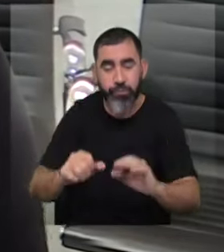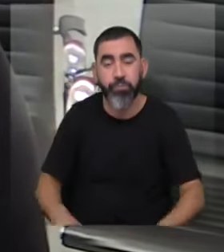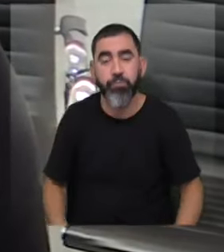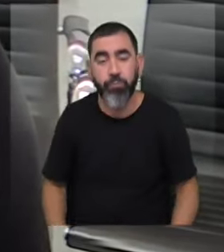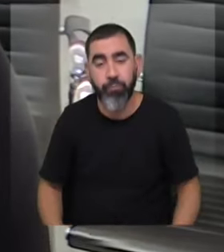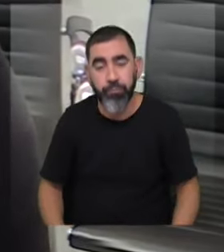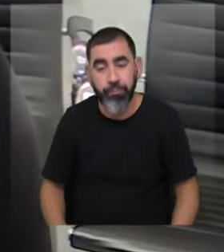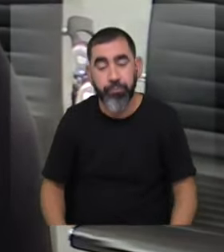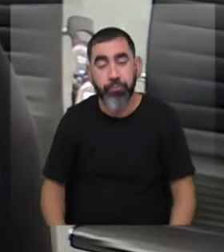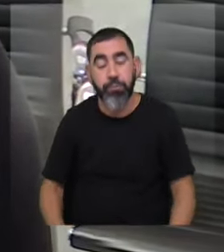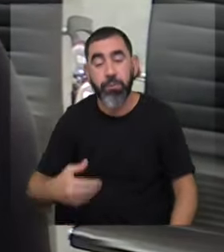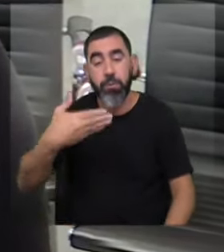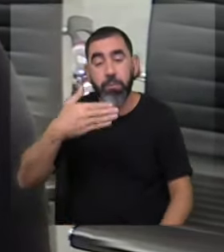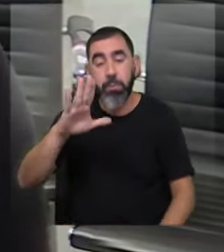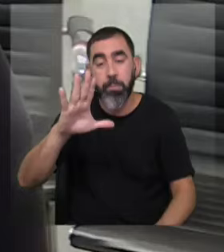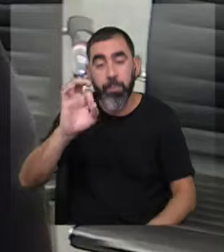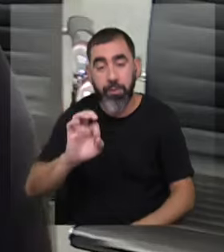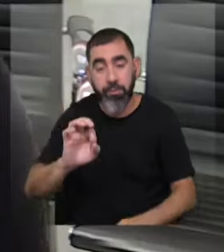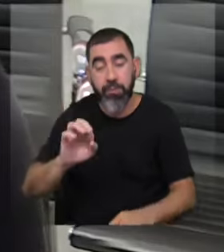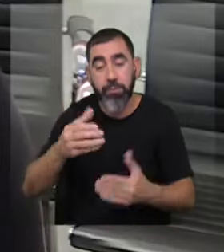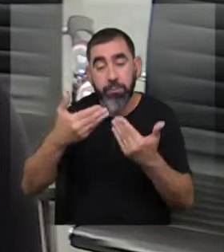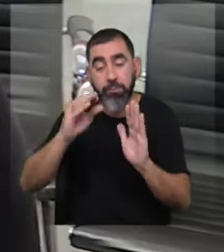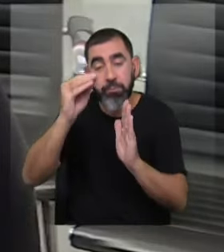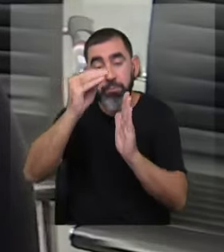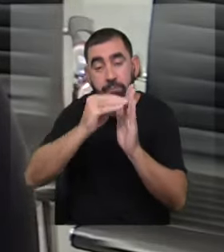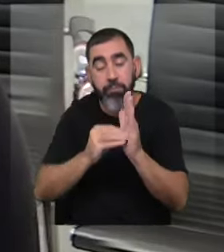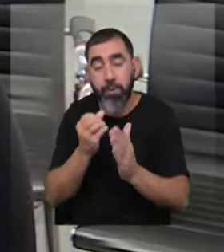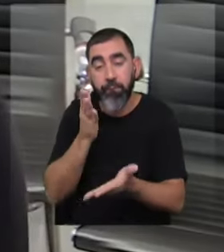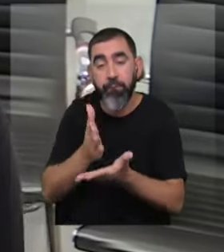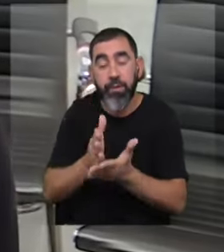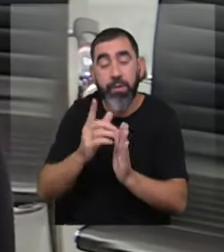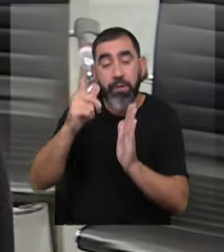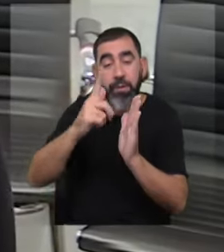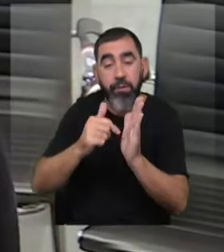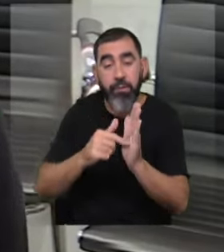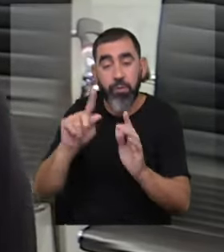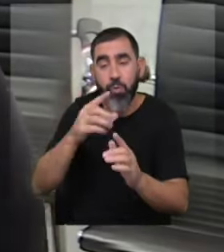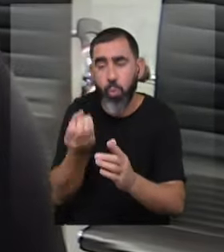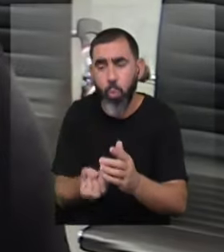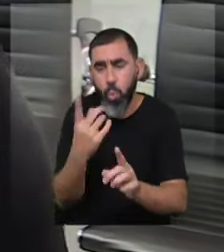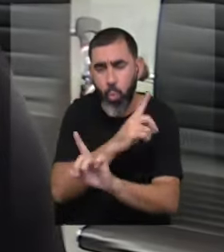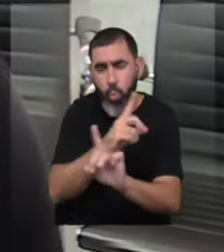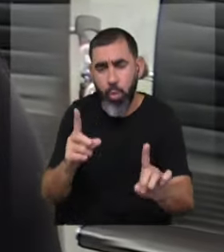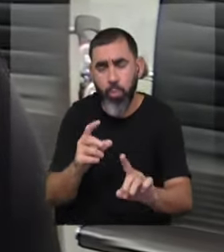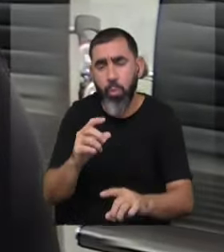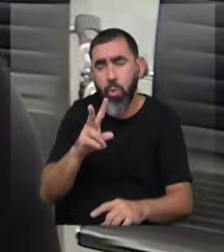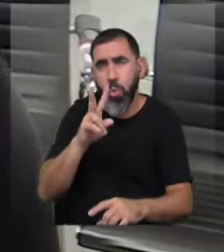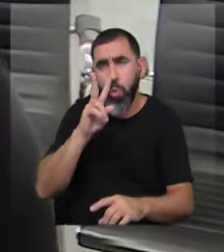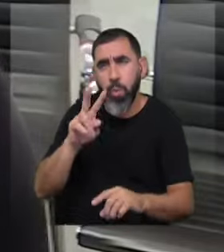Después, desde el Banco de Previsión Social, se abre la inscripción para subsidios de alquiler, que no es nuevo, está desde el